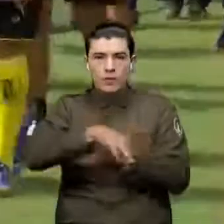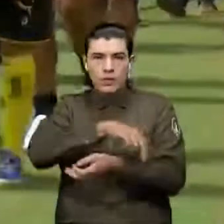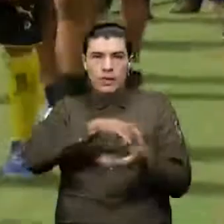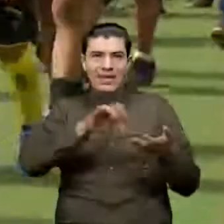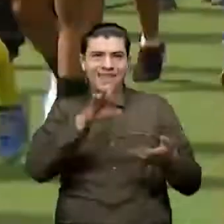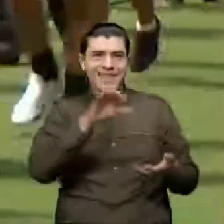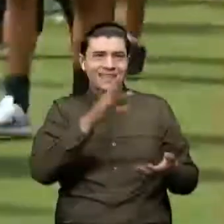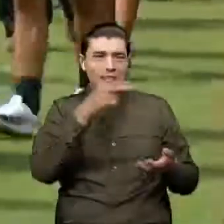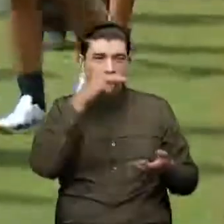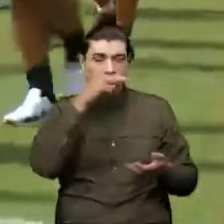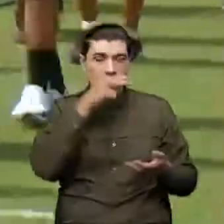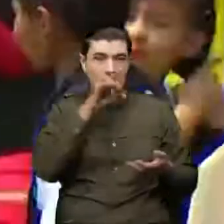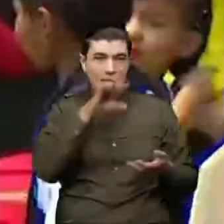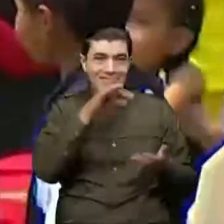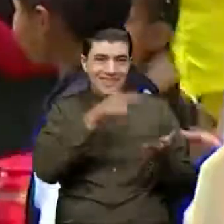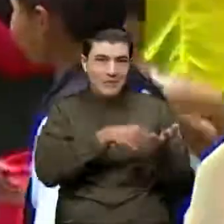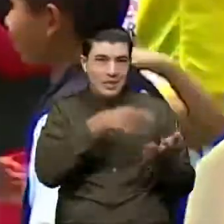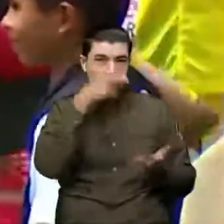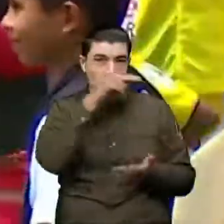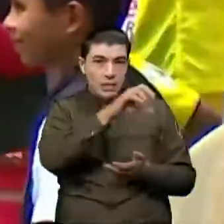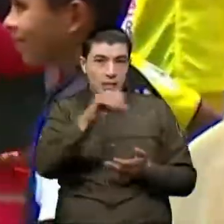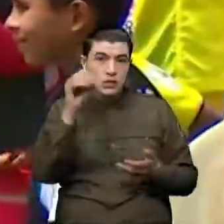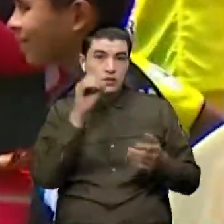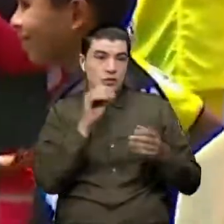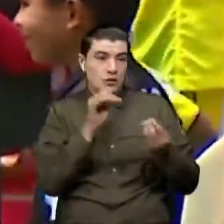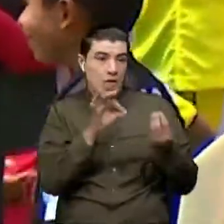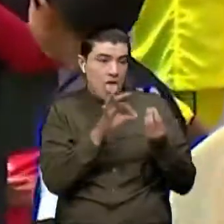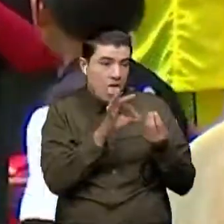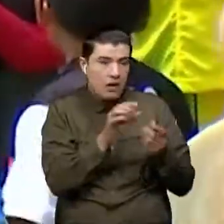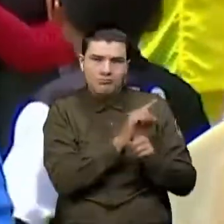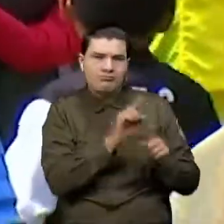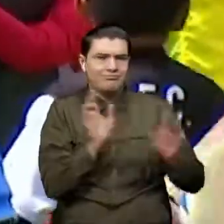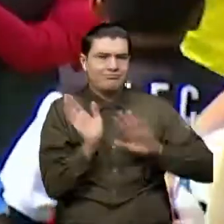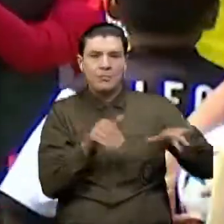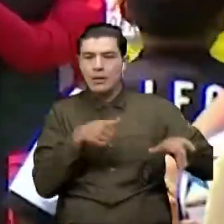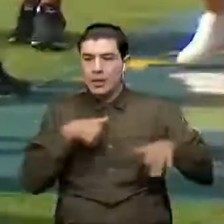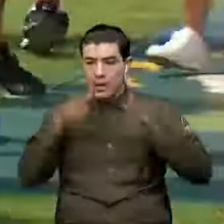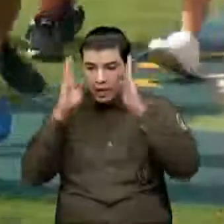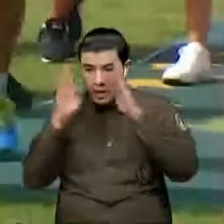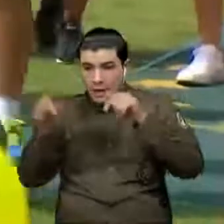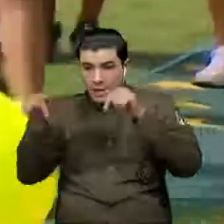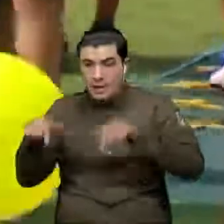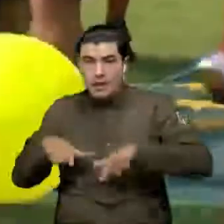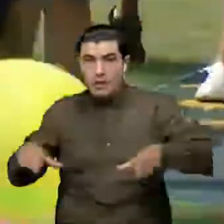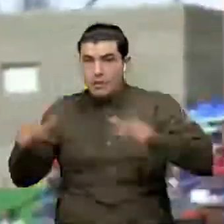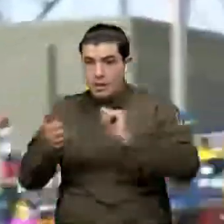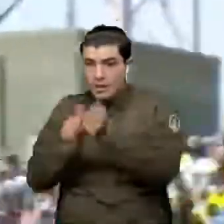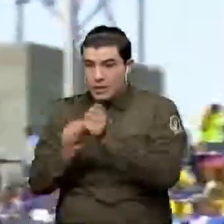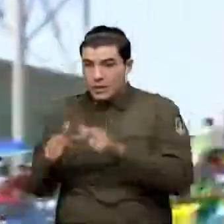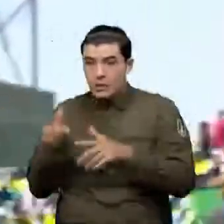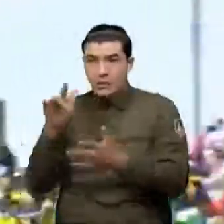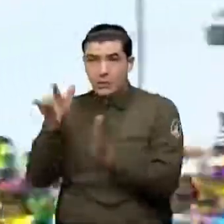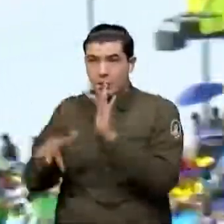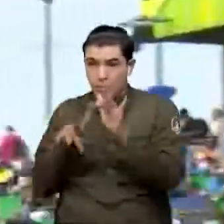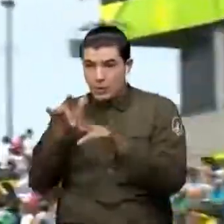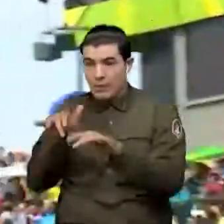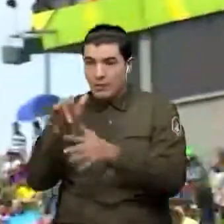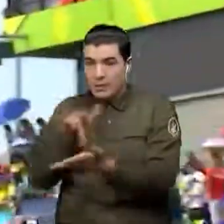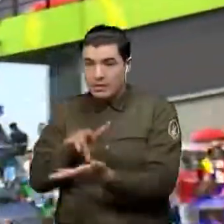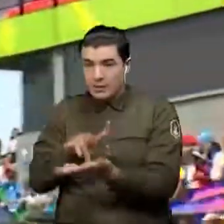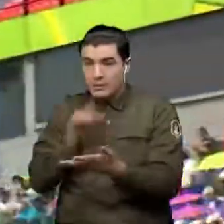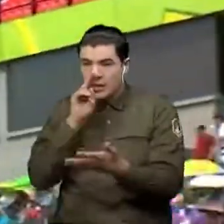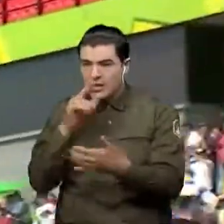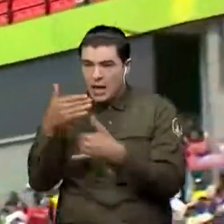los vicios para practicar deporte. No es fácil sacar adelante esto, mantener los escenarios deportivos, participar a nivel